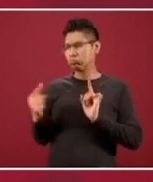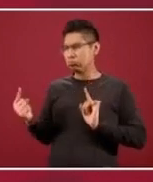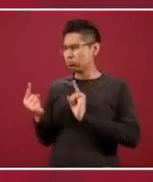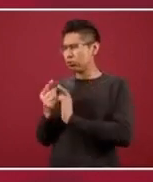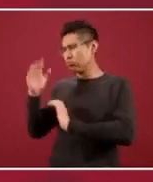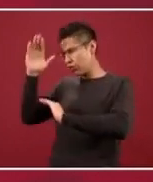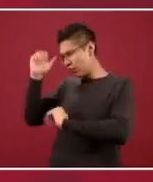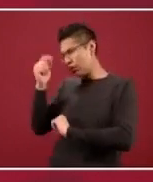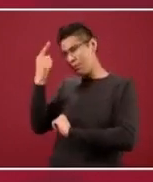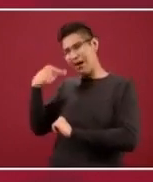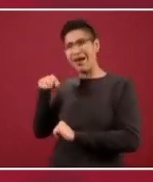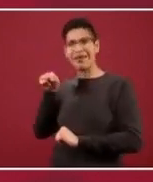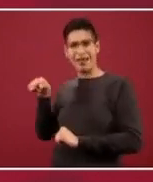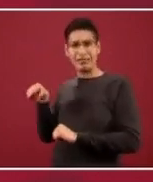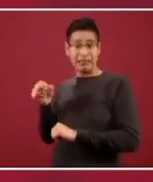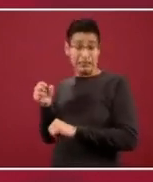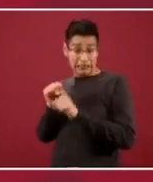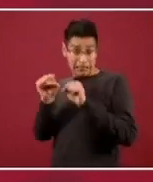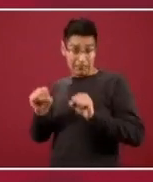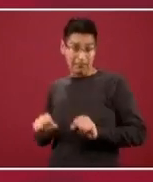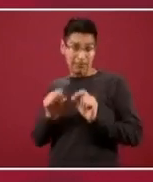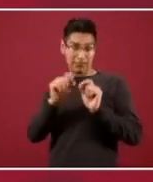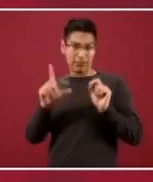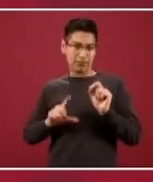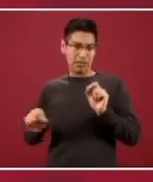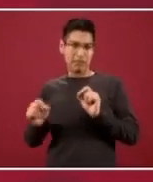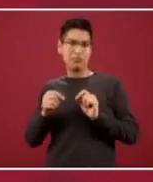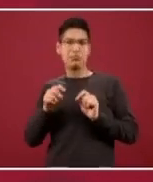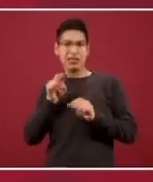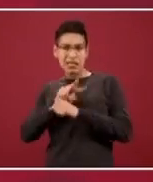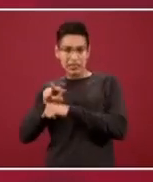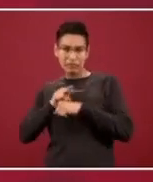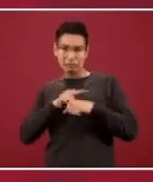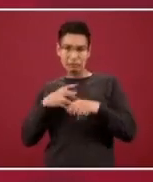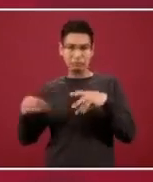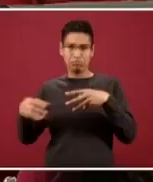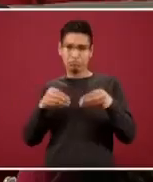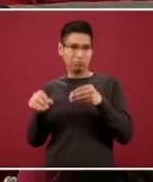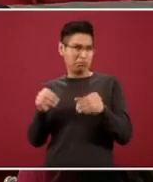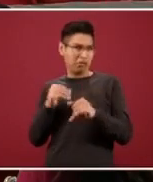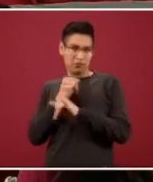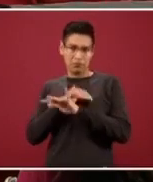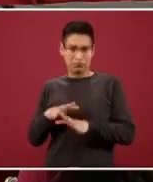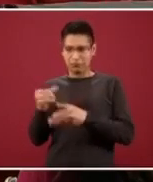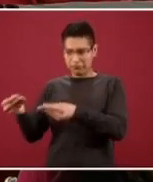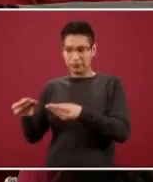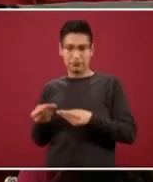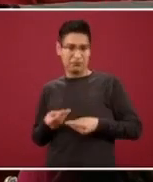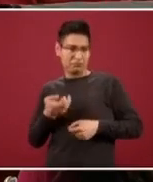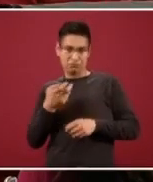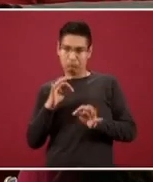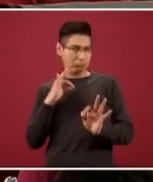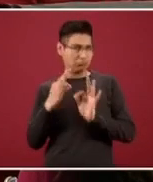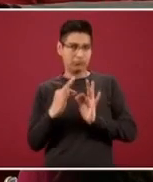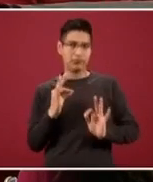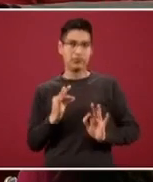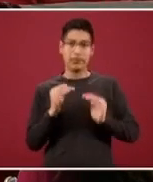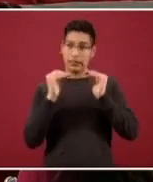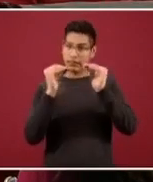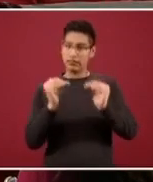con el Sistema Nacional de Vigilancia Epidemiológica toda la información correspondiente. Entonces, ¿me podría pasar la siguiente?